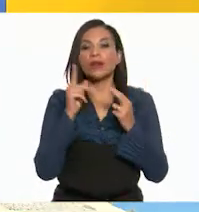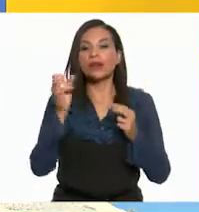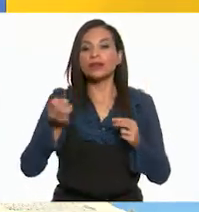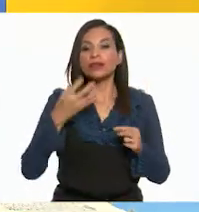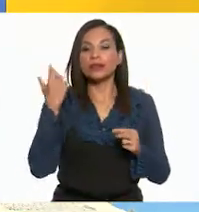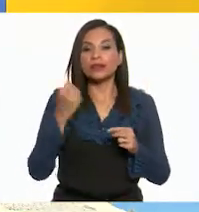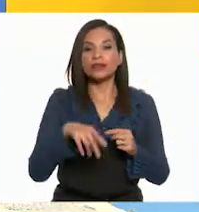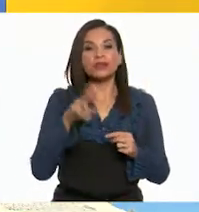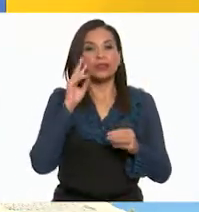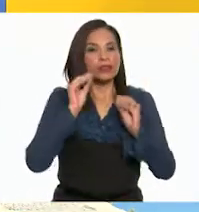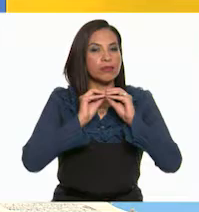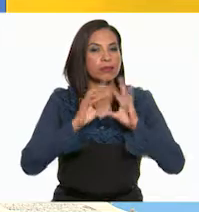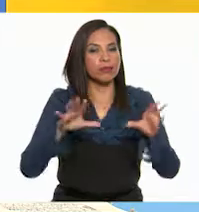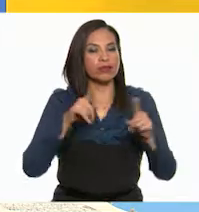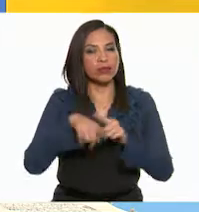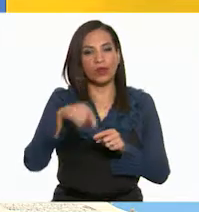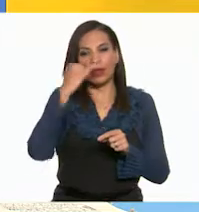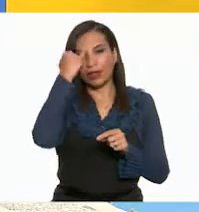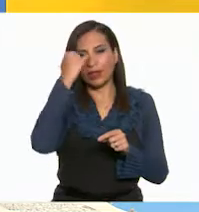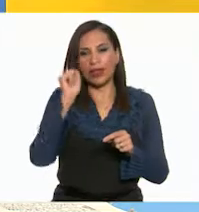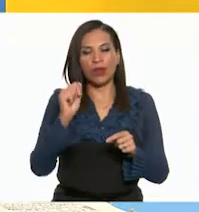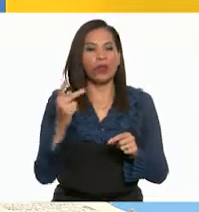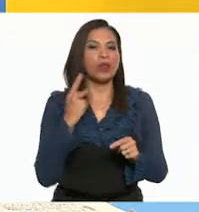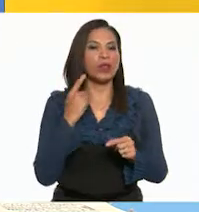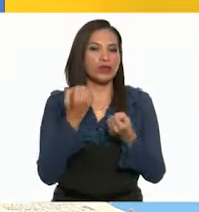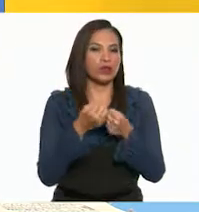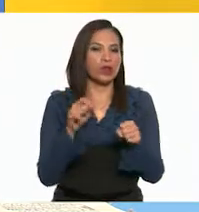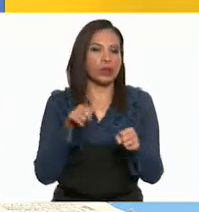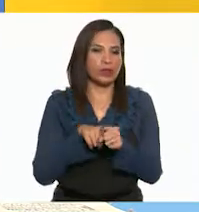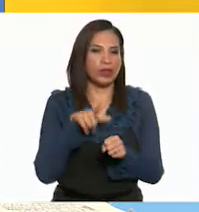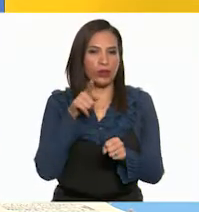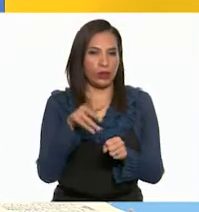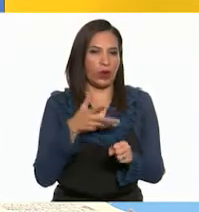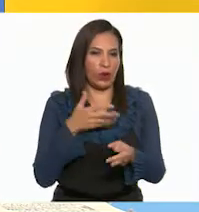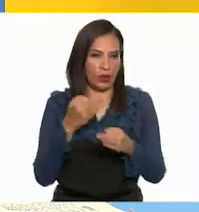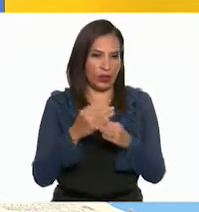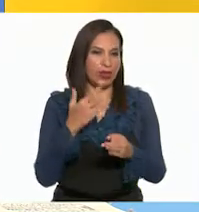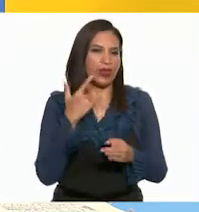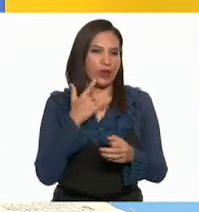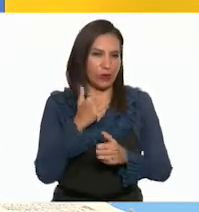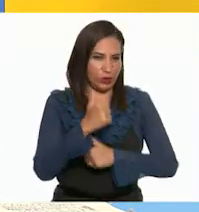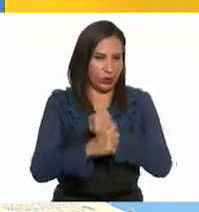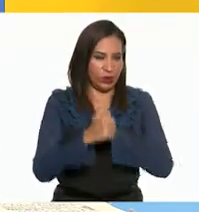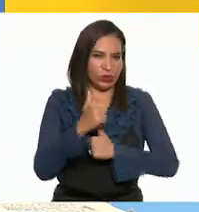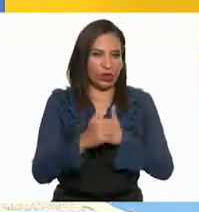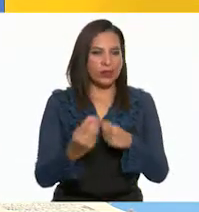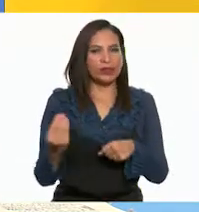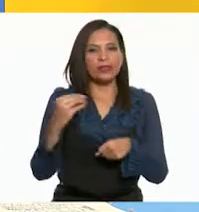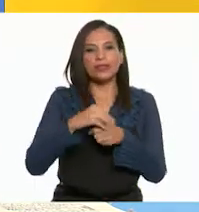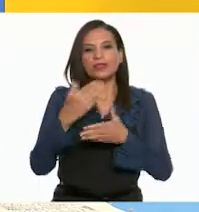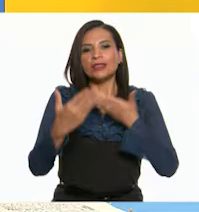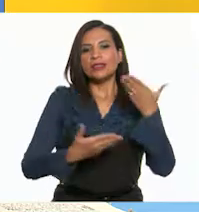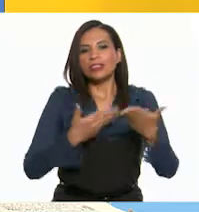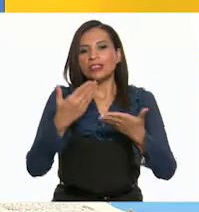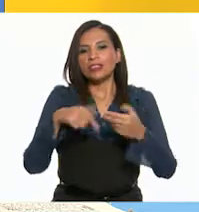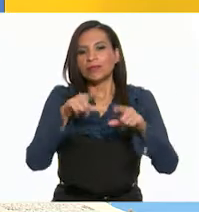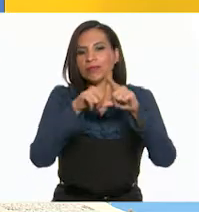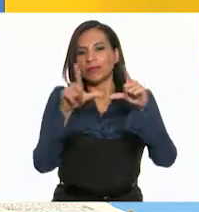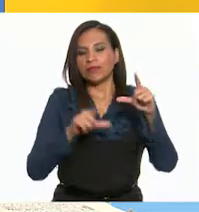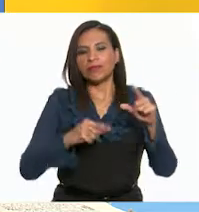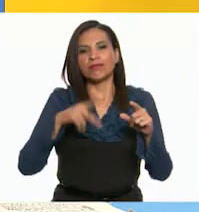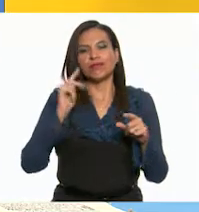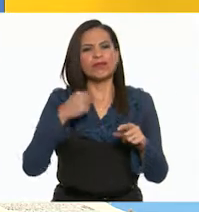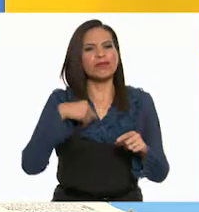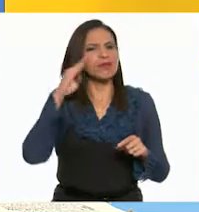Congreso diste a conocer tu ideario político y social por el cual estabas luchando. Te pusiste al servicio de la nación, pero